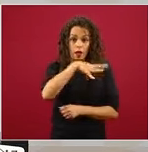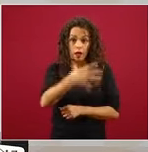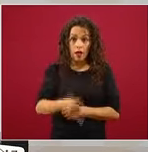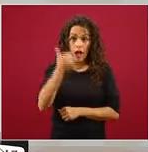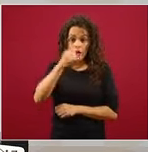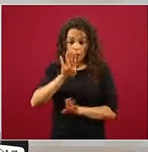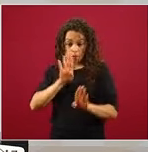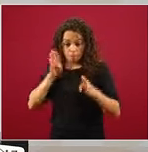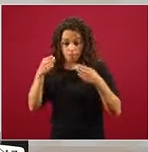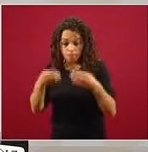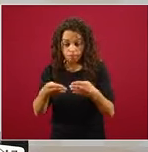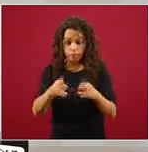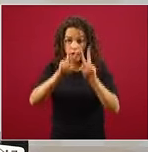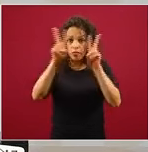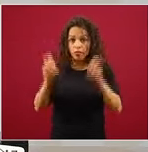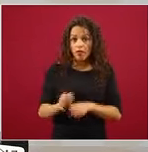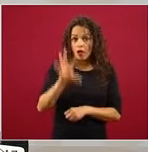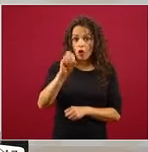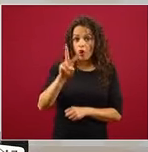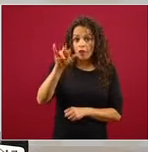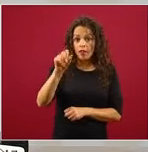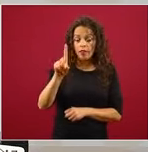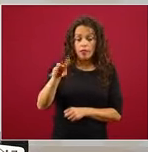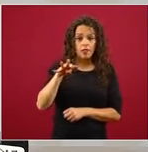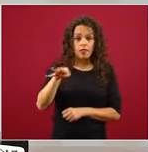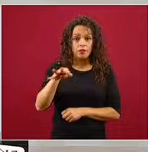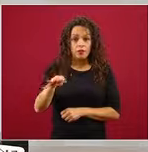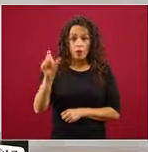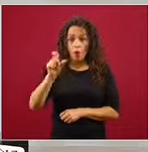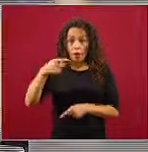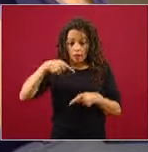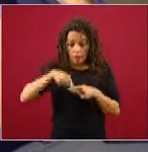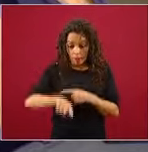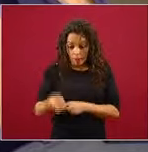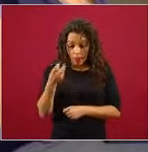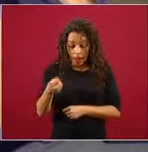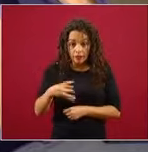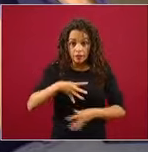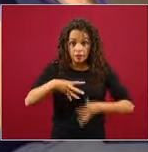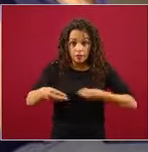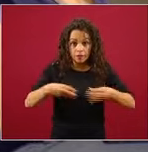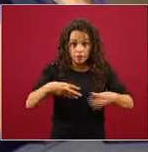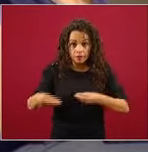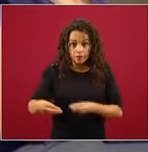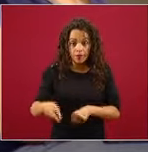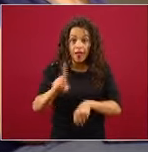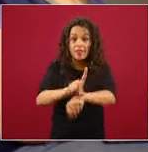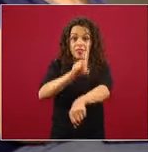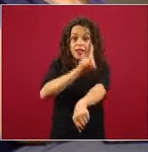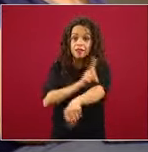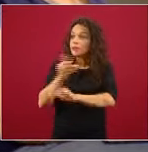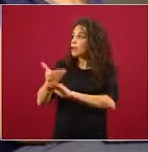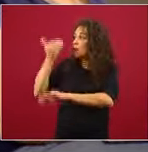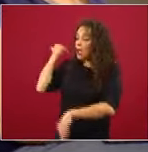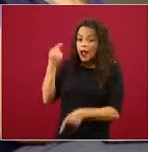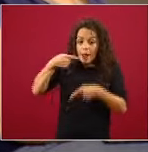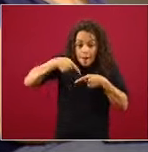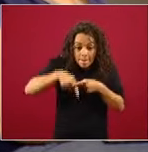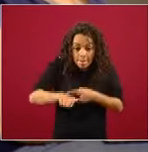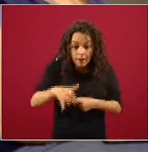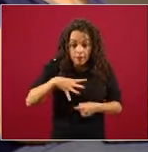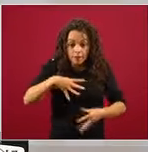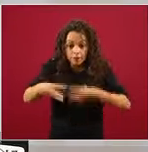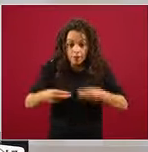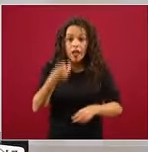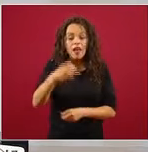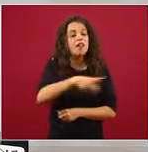para COVID-19 desde el inicio de esta epidemia, desde el inicio, quiero enfatizar, desde el inicio esto se debió